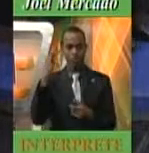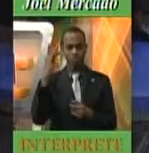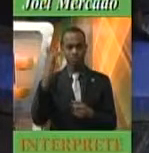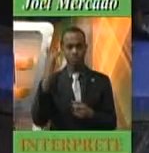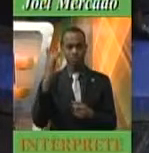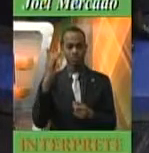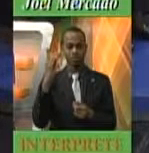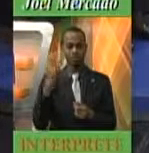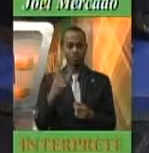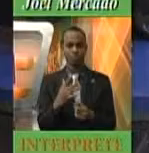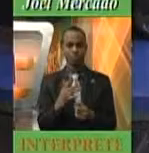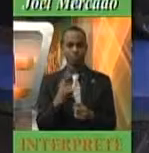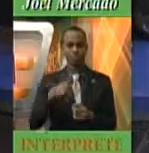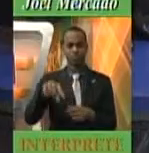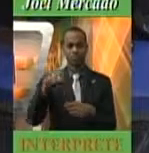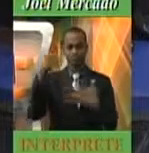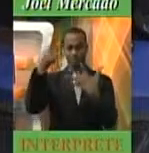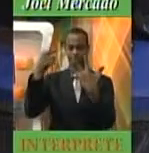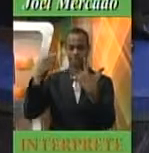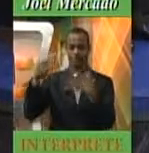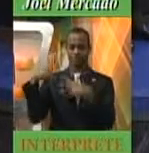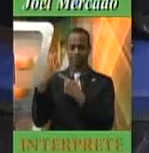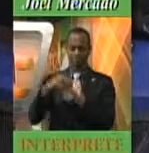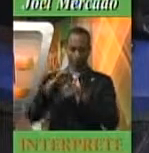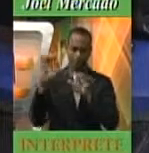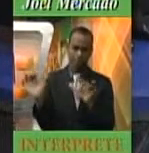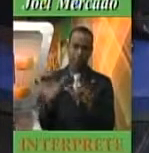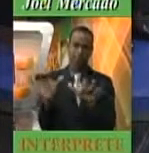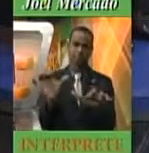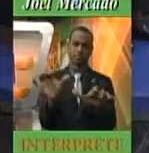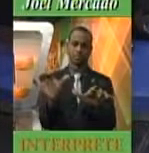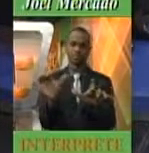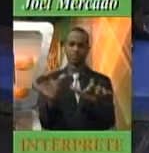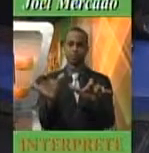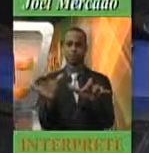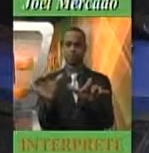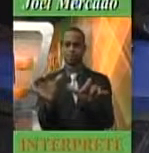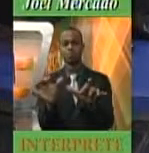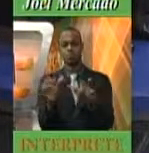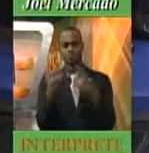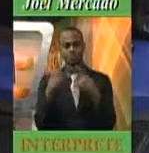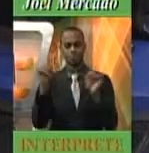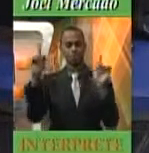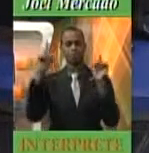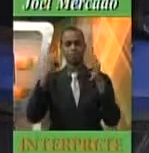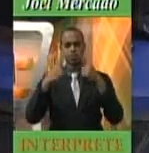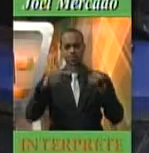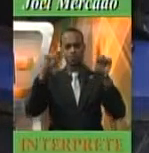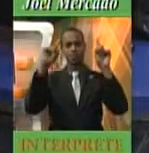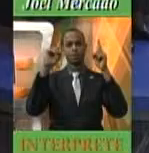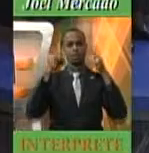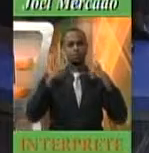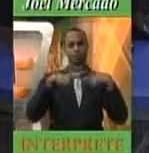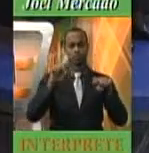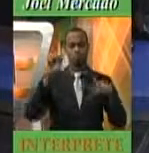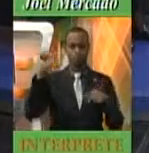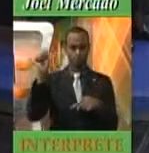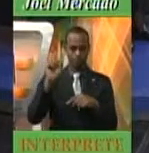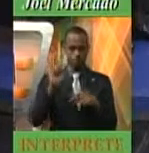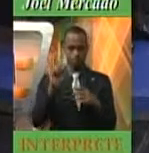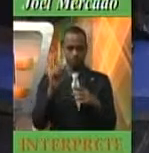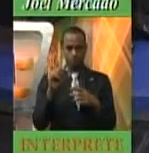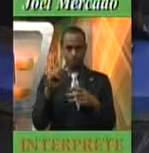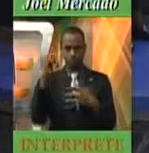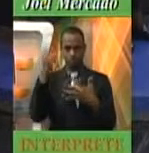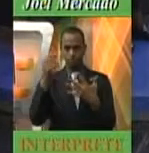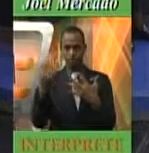que parieron los frutos del trabajo que se fue realizando en los años anteriores y en áreas fundamentales como el